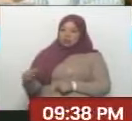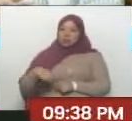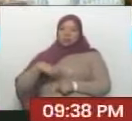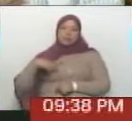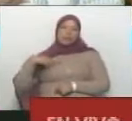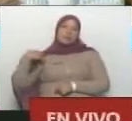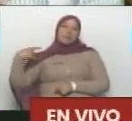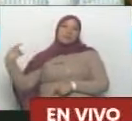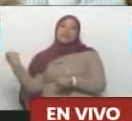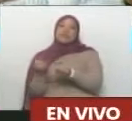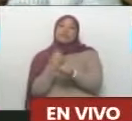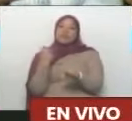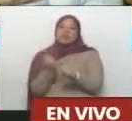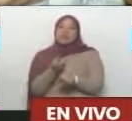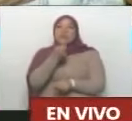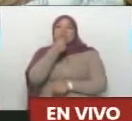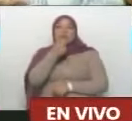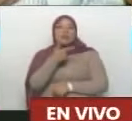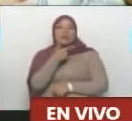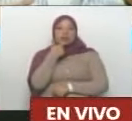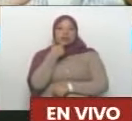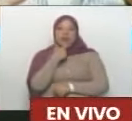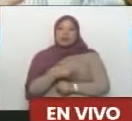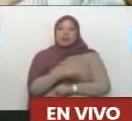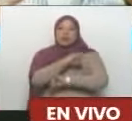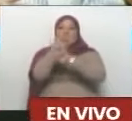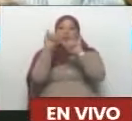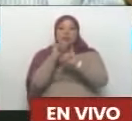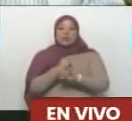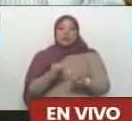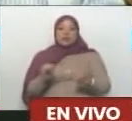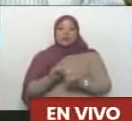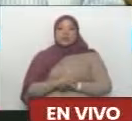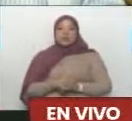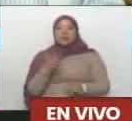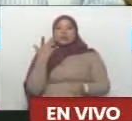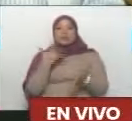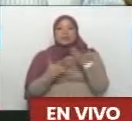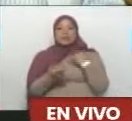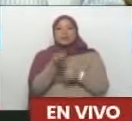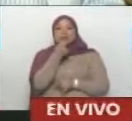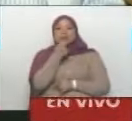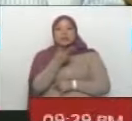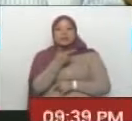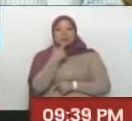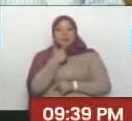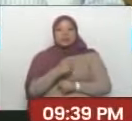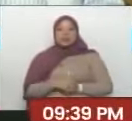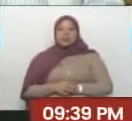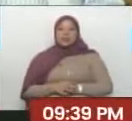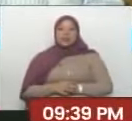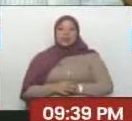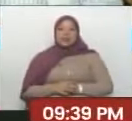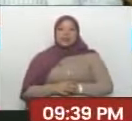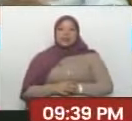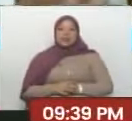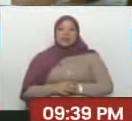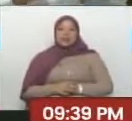haciendo su trabajo y va a ser hermoso, va a ser feliz. Esa es, yo creo... Extraordinaria idea, vale,